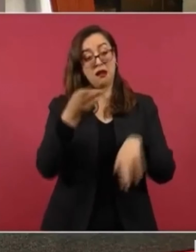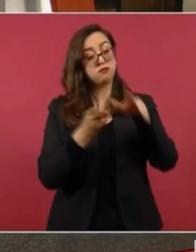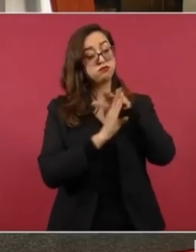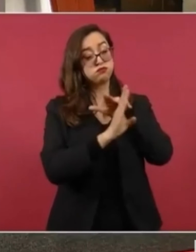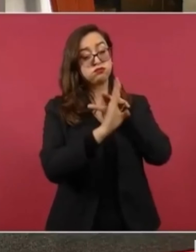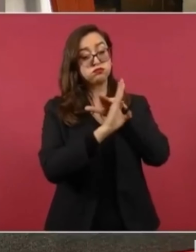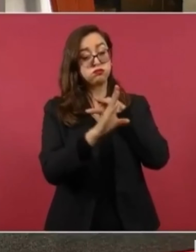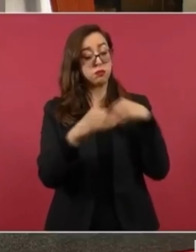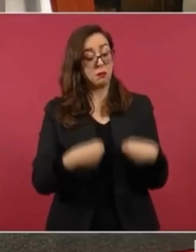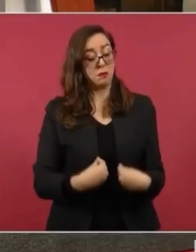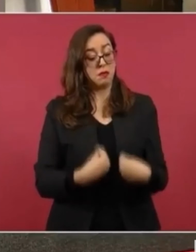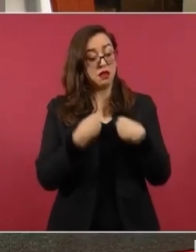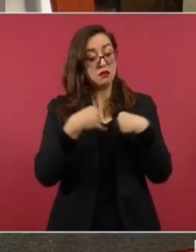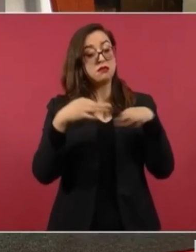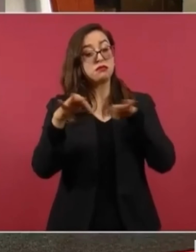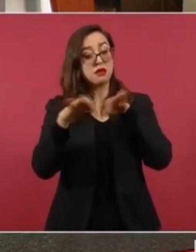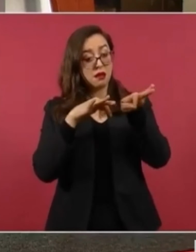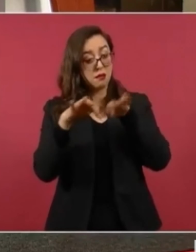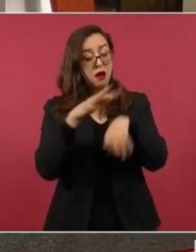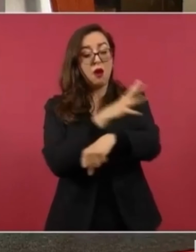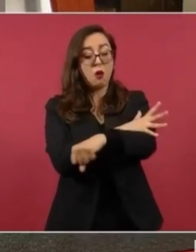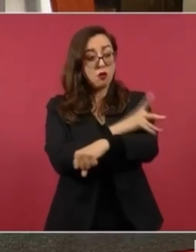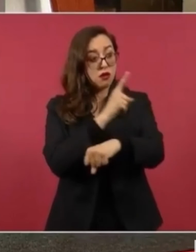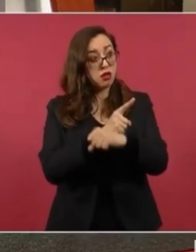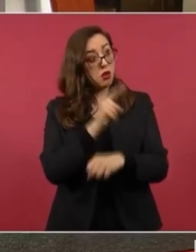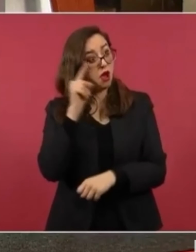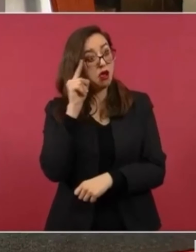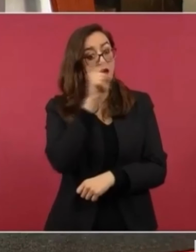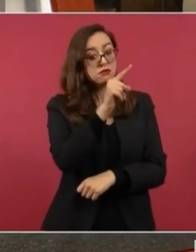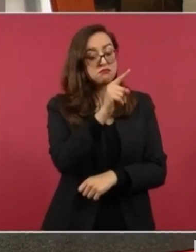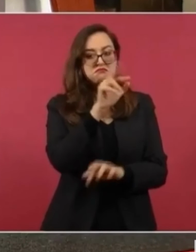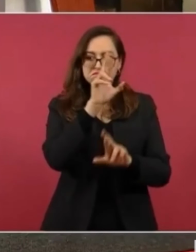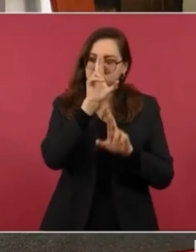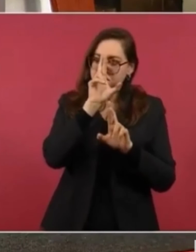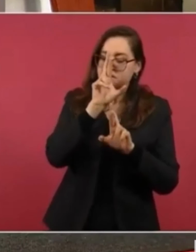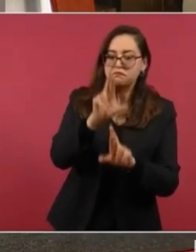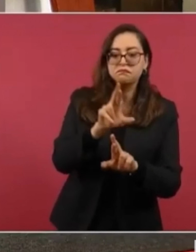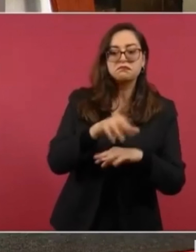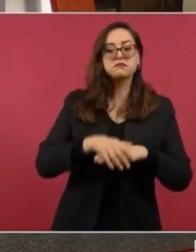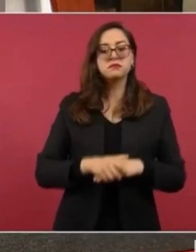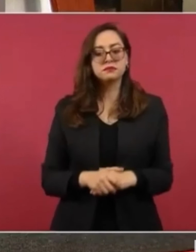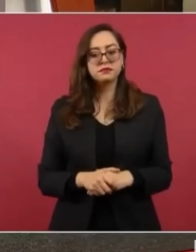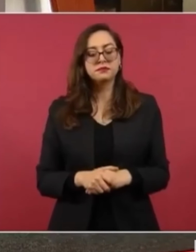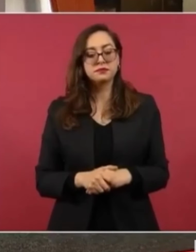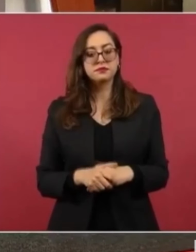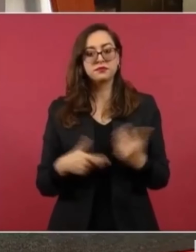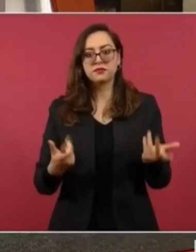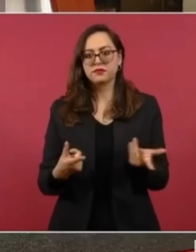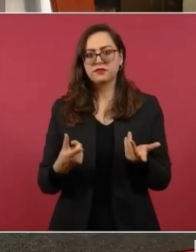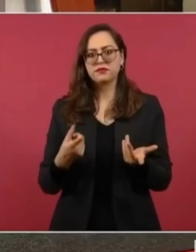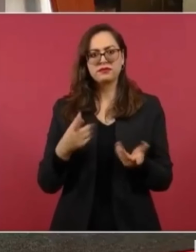trabajan honradamente en Estados Unidos y que no son acosados